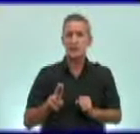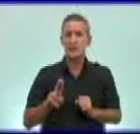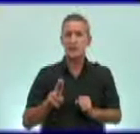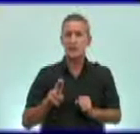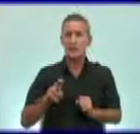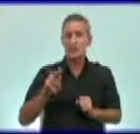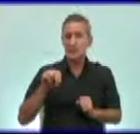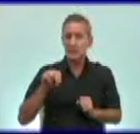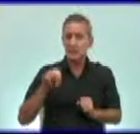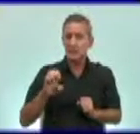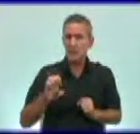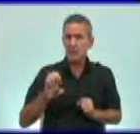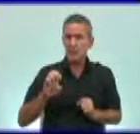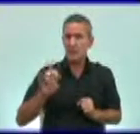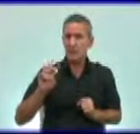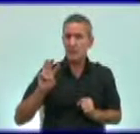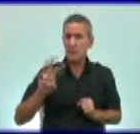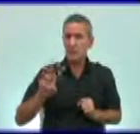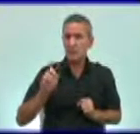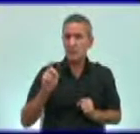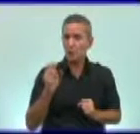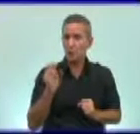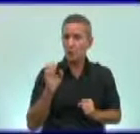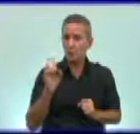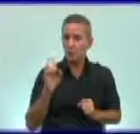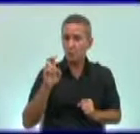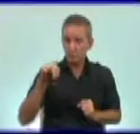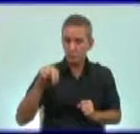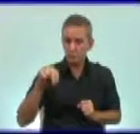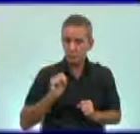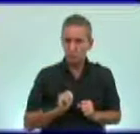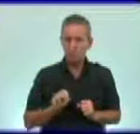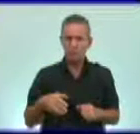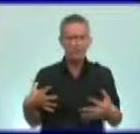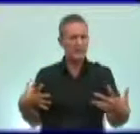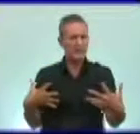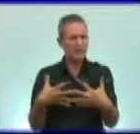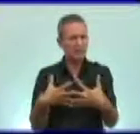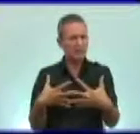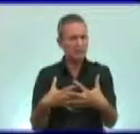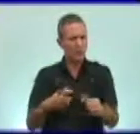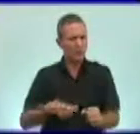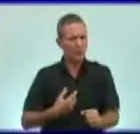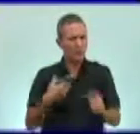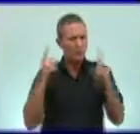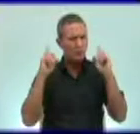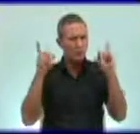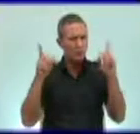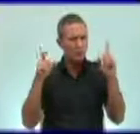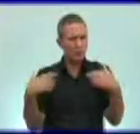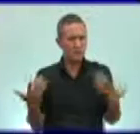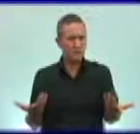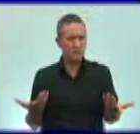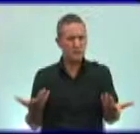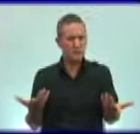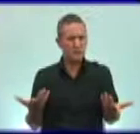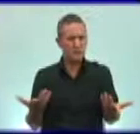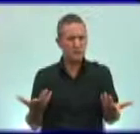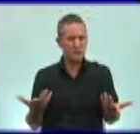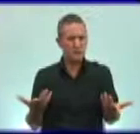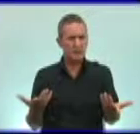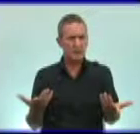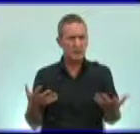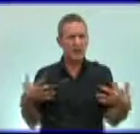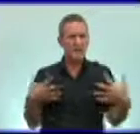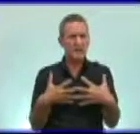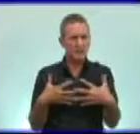ver Isaac Newton con la cultura política? ¿Qué tiene que ver Isaac Newton con el sistema de